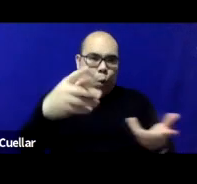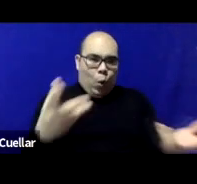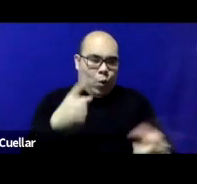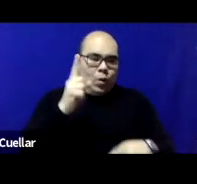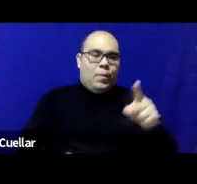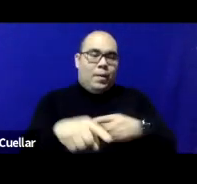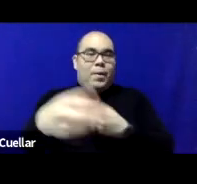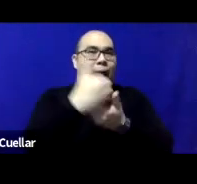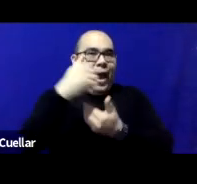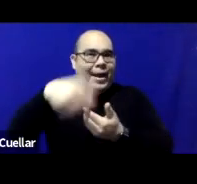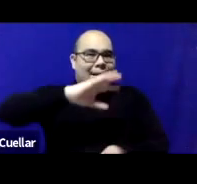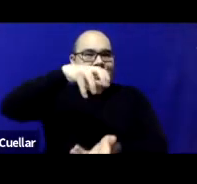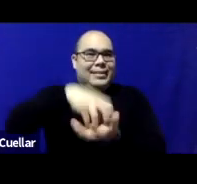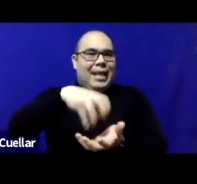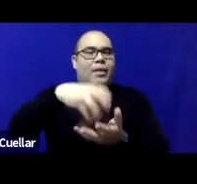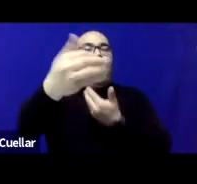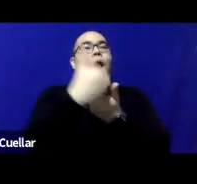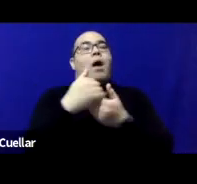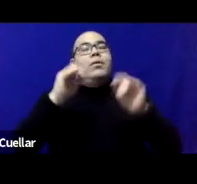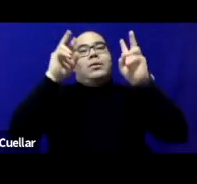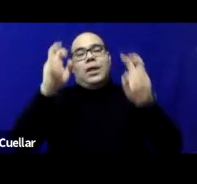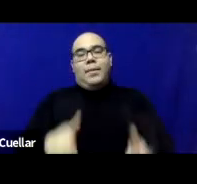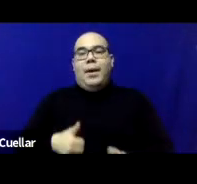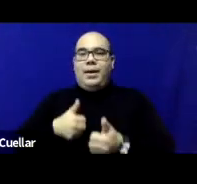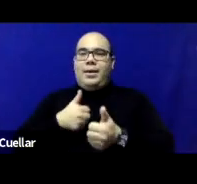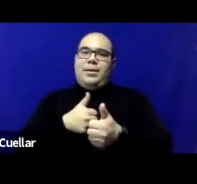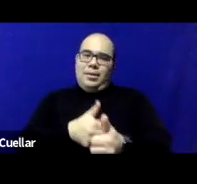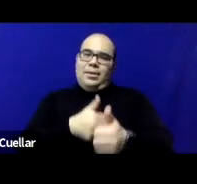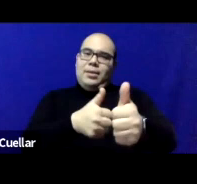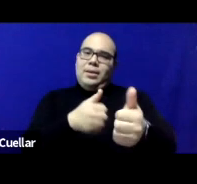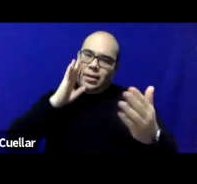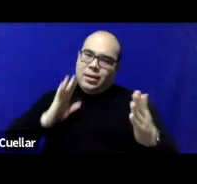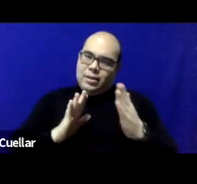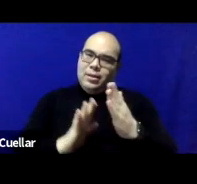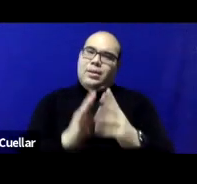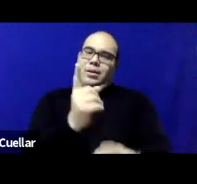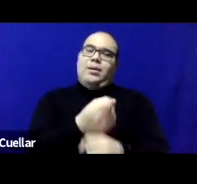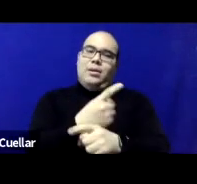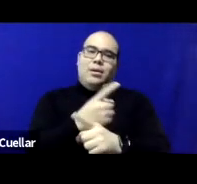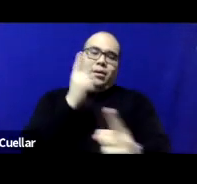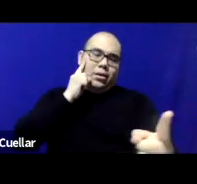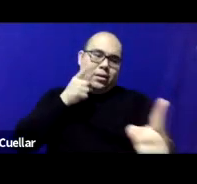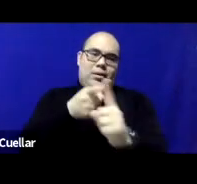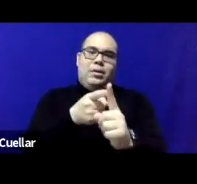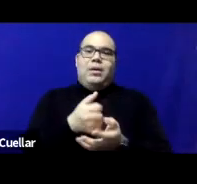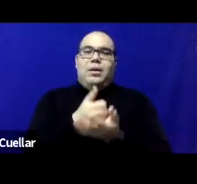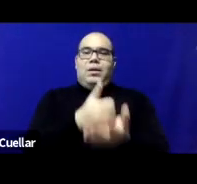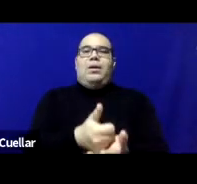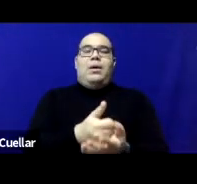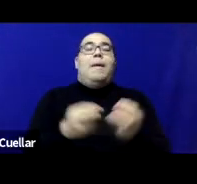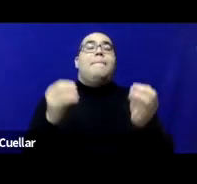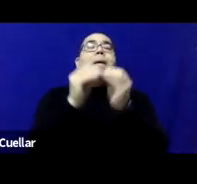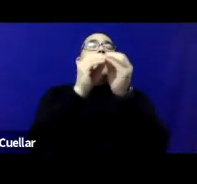que cada vez así hacemos intervenciones y aproximaciones más oportunas, pues vamos a evitar